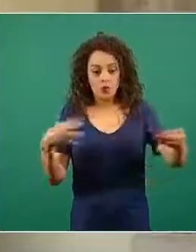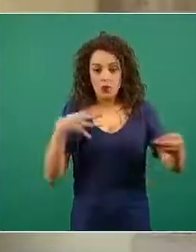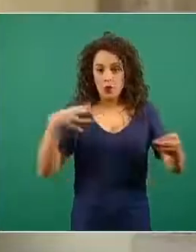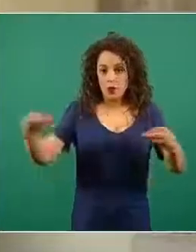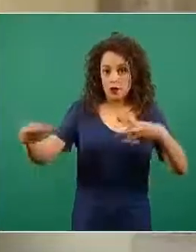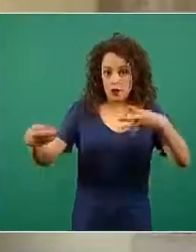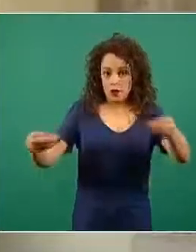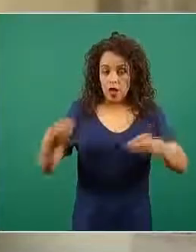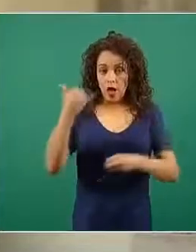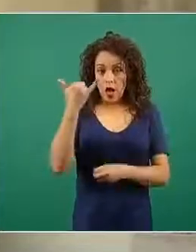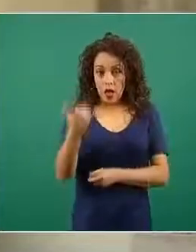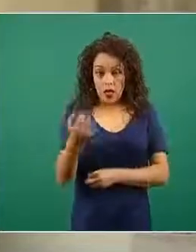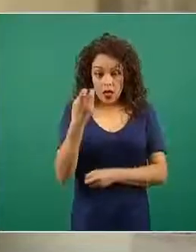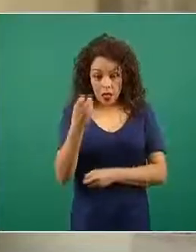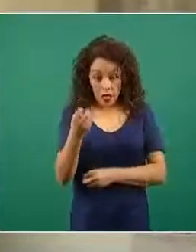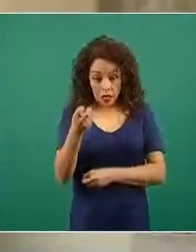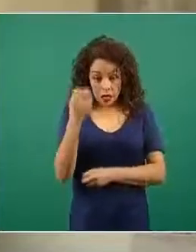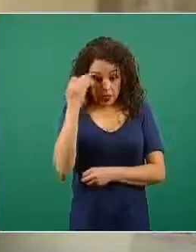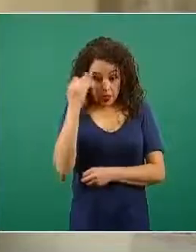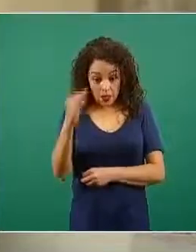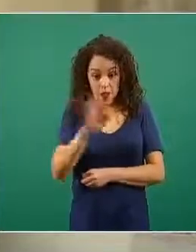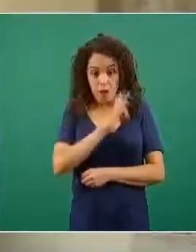frenado hasta ese momento